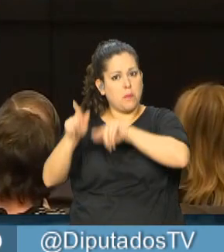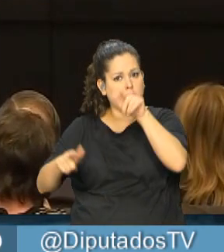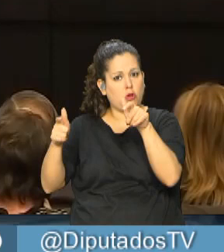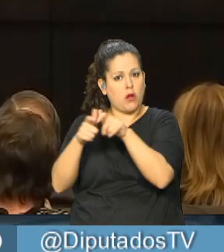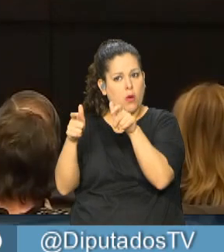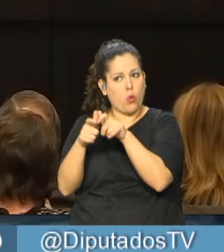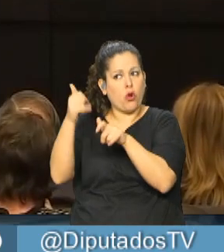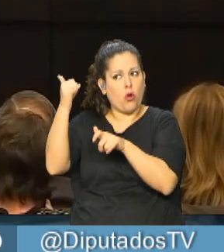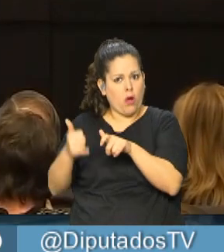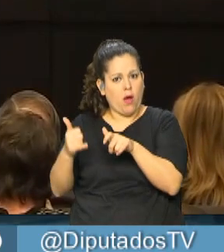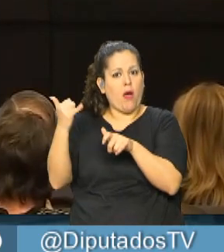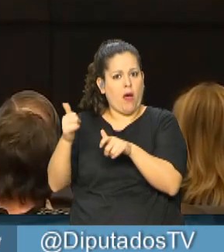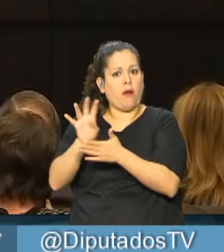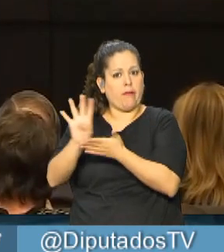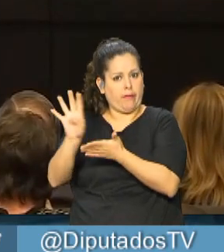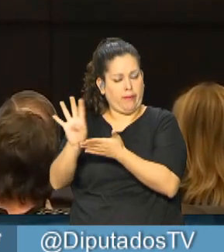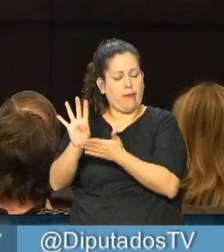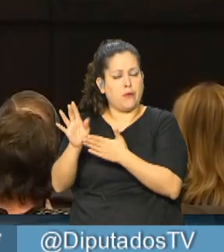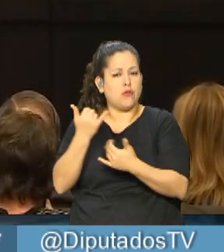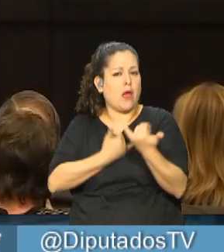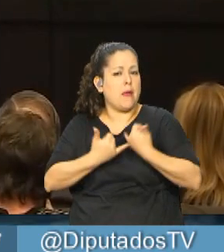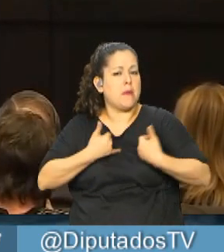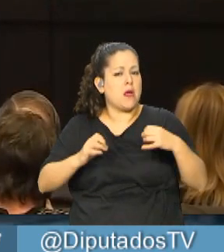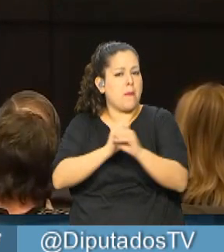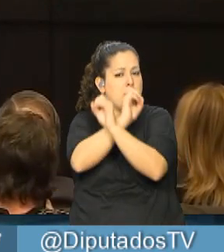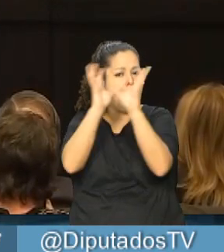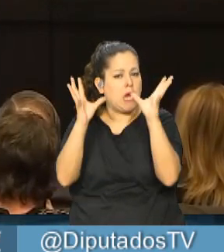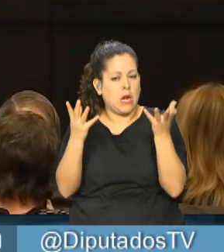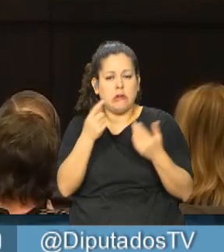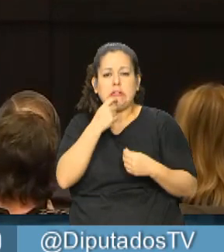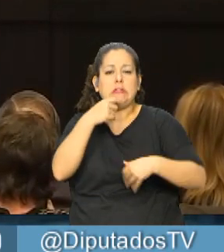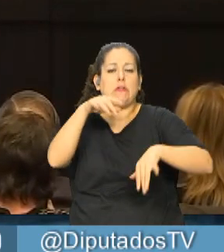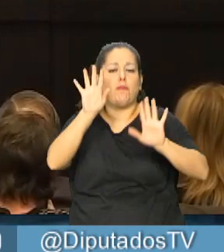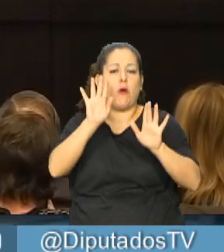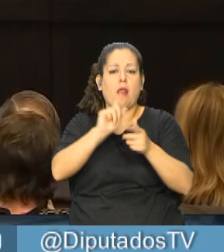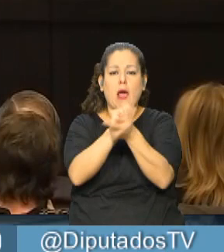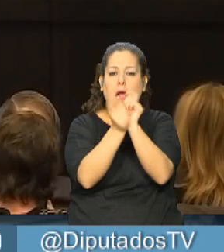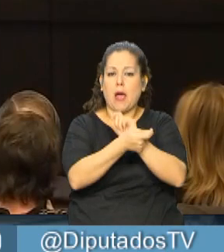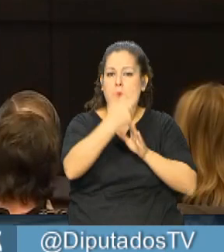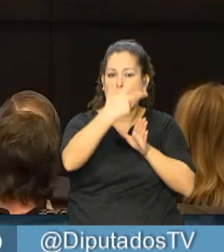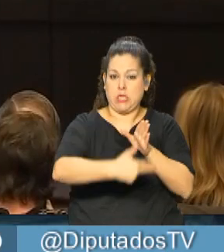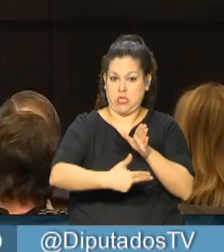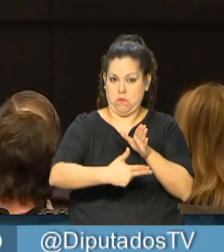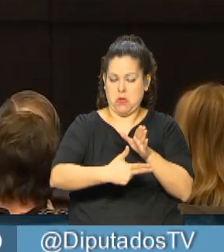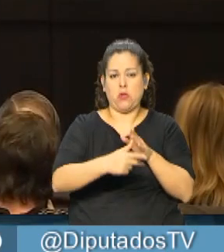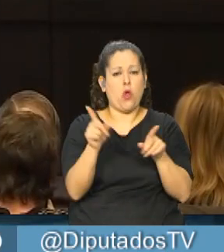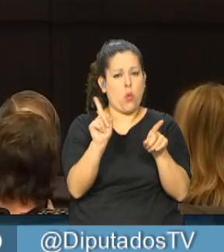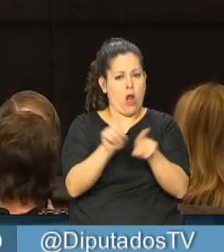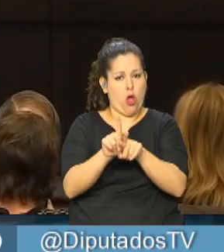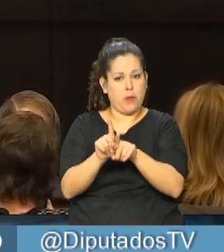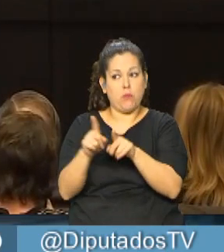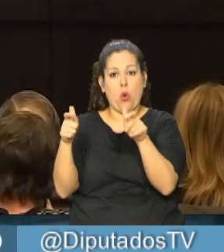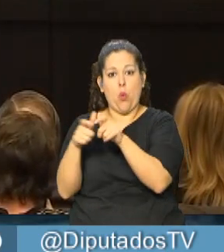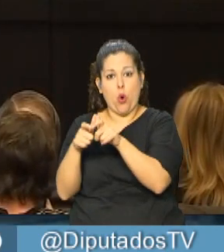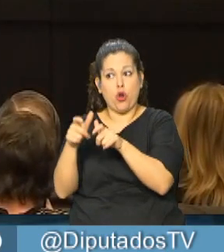que explique un poco más en este hipotético escenario de reperfilamiento. No es lo mismo tener un bono en dólares que